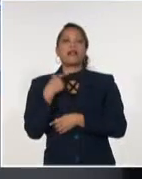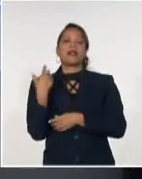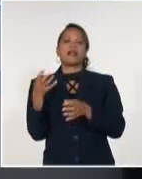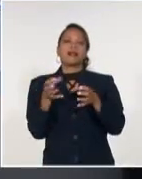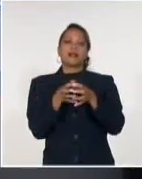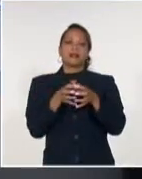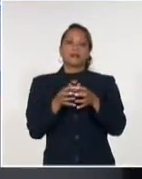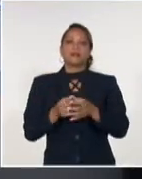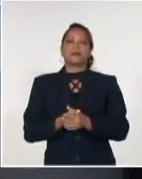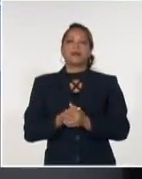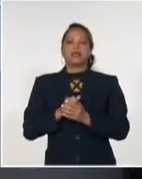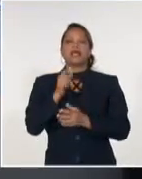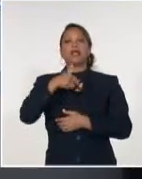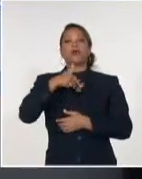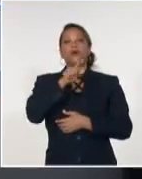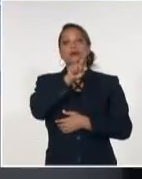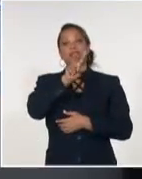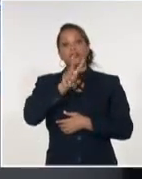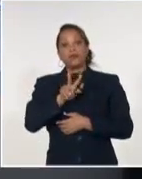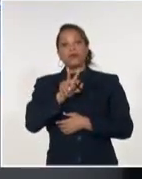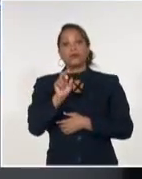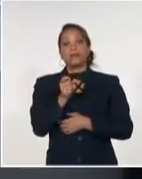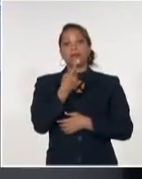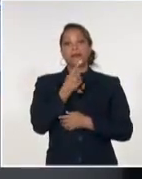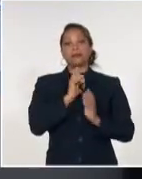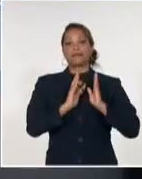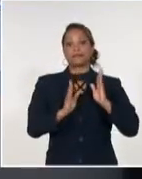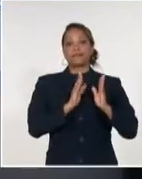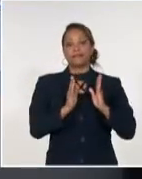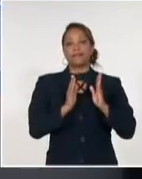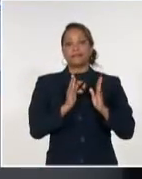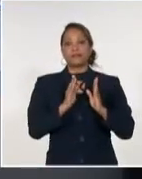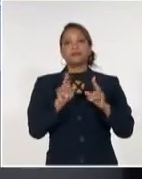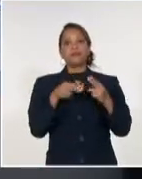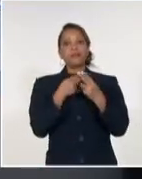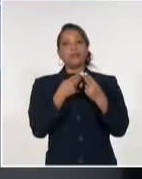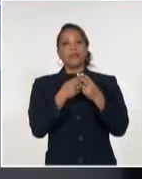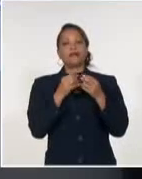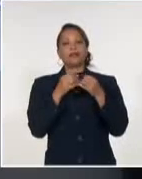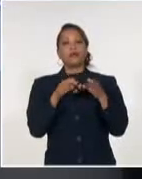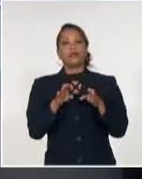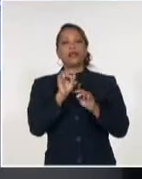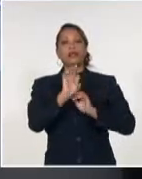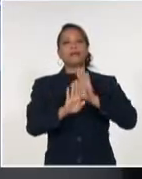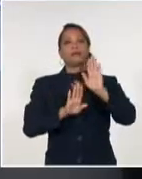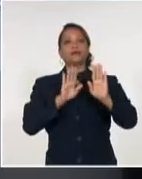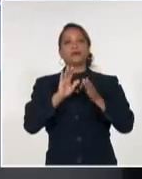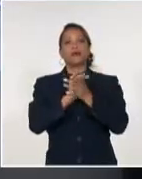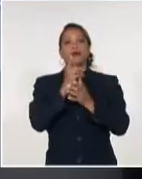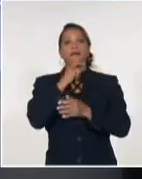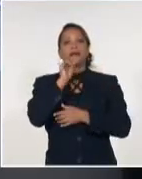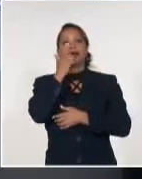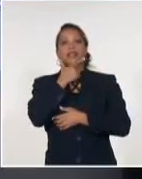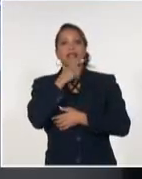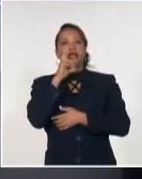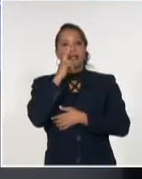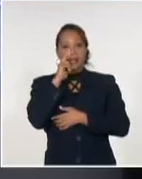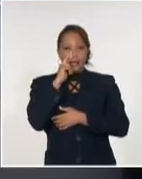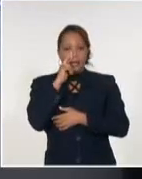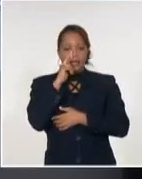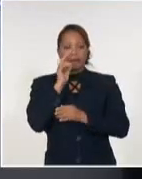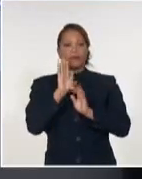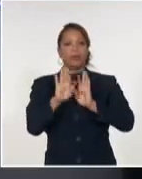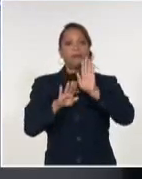sucediendo. El jueves 2, en la primera sesión del evento, tendremos la inauguración de la exposición Marea Negra, una exposición personal